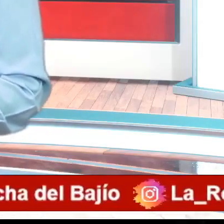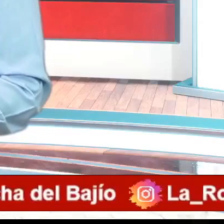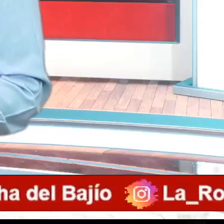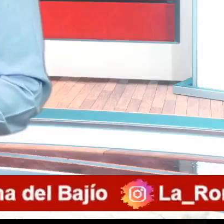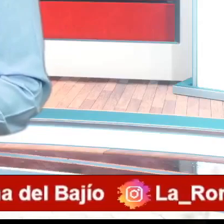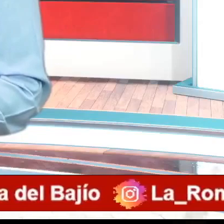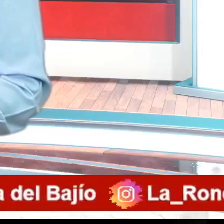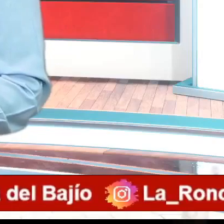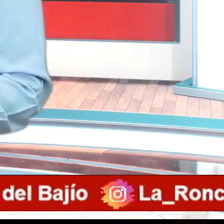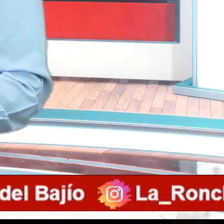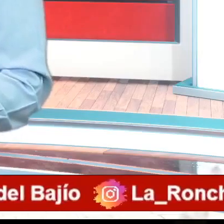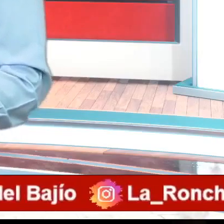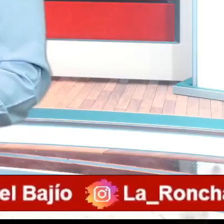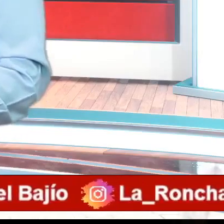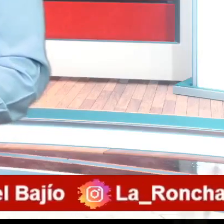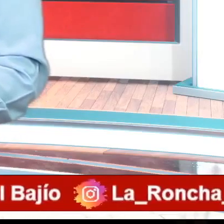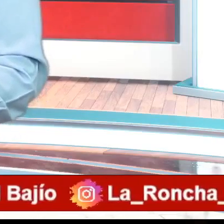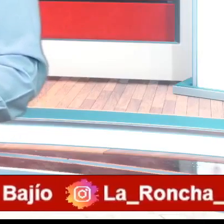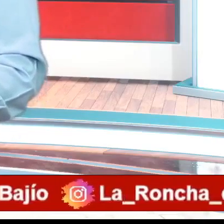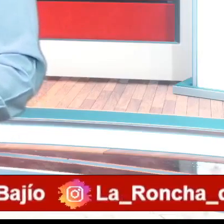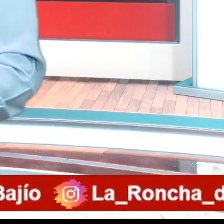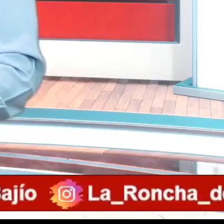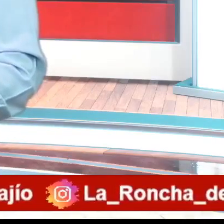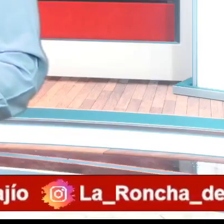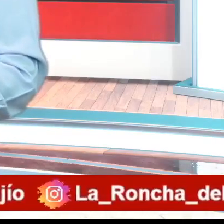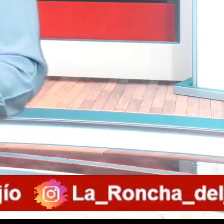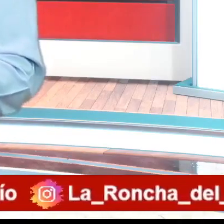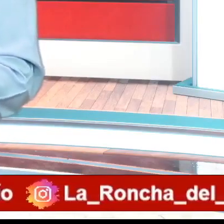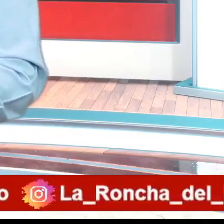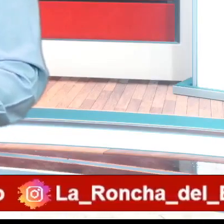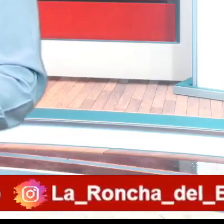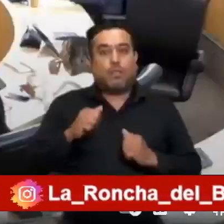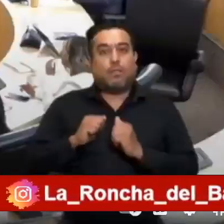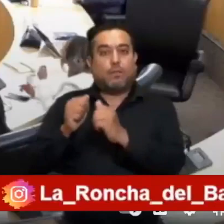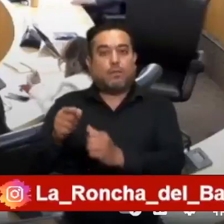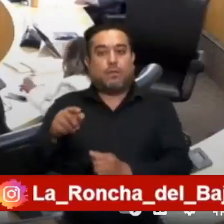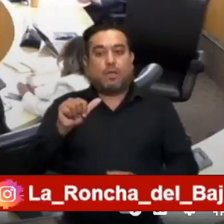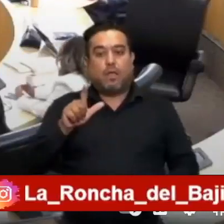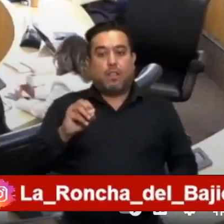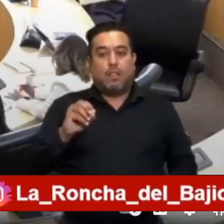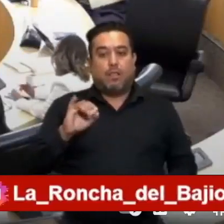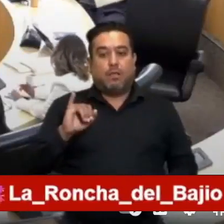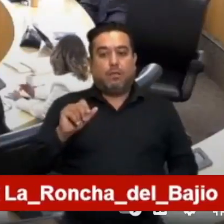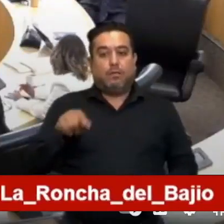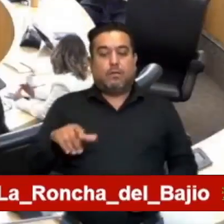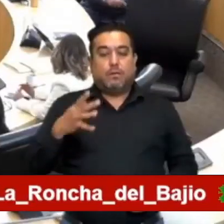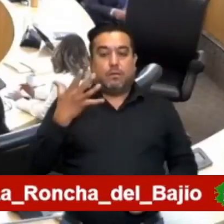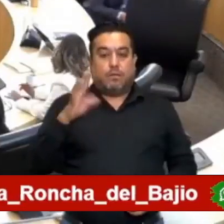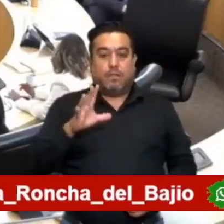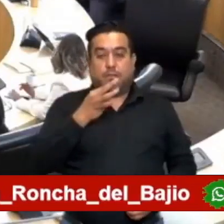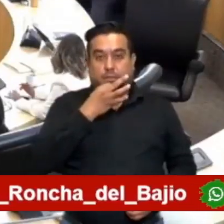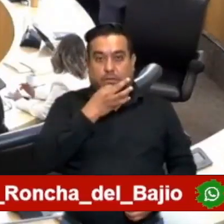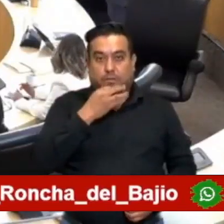fracción parlamentaria trabaja para dar cumplimiento a los derechos de las y los guanajuatenses ante un reto que es